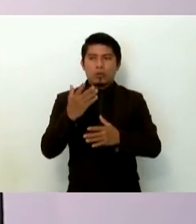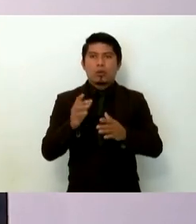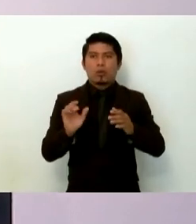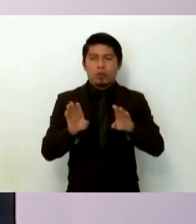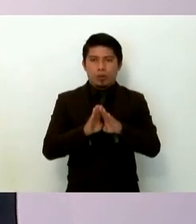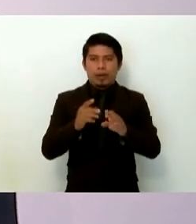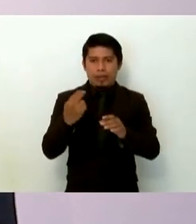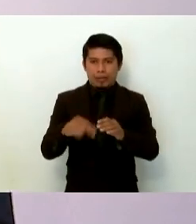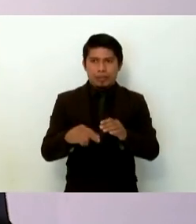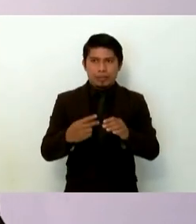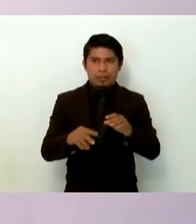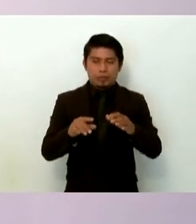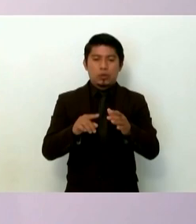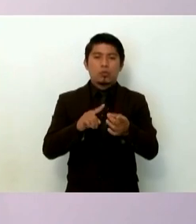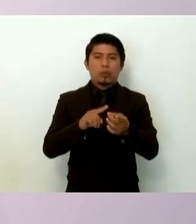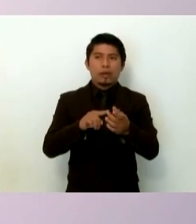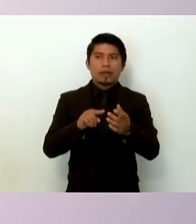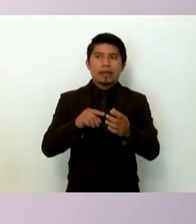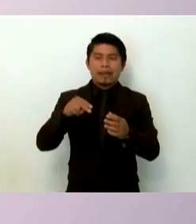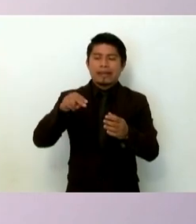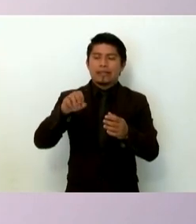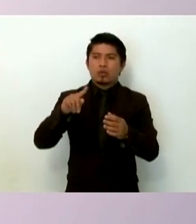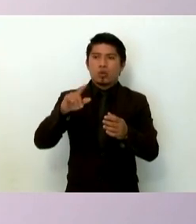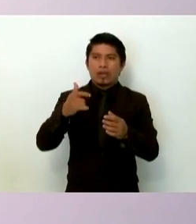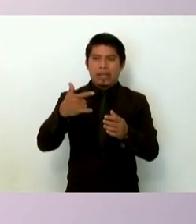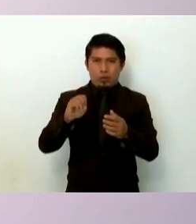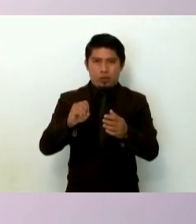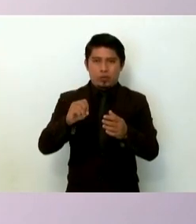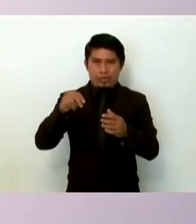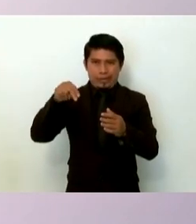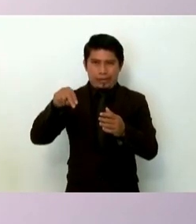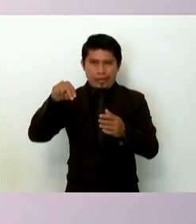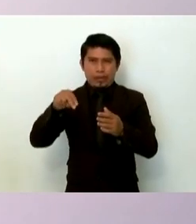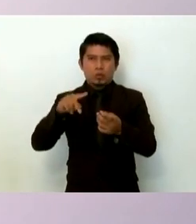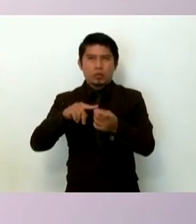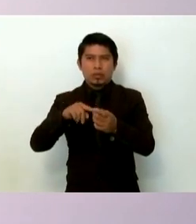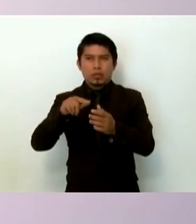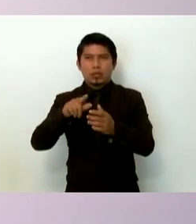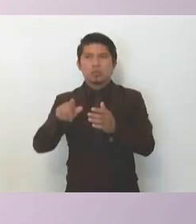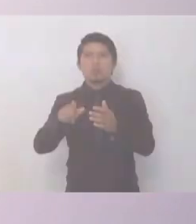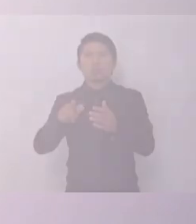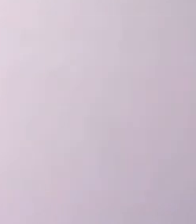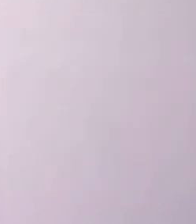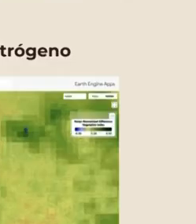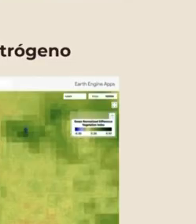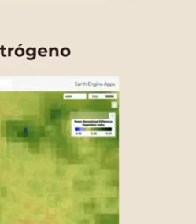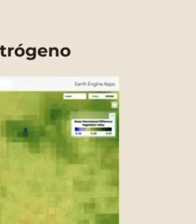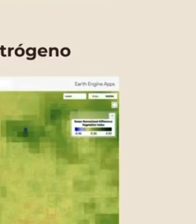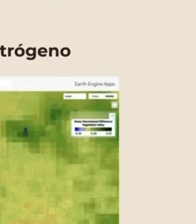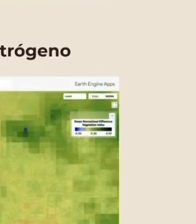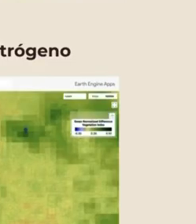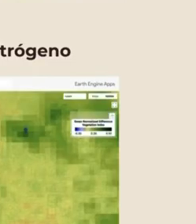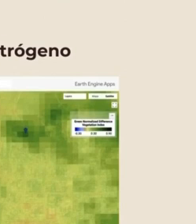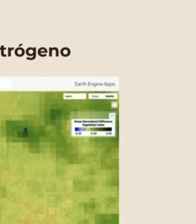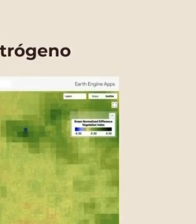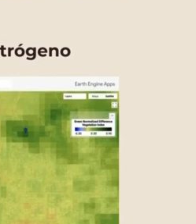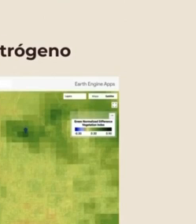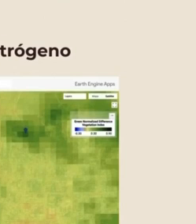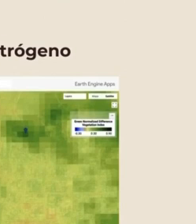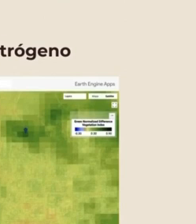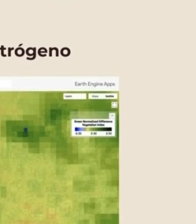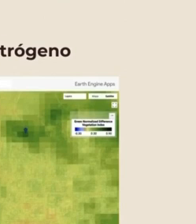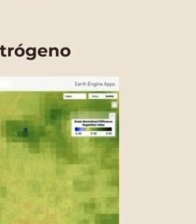que es las concentraciones de nitrógeno en el subsuelo que son los registros del incremento en materia orgánica y esta aplicación